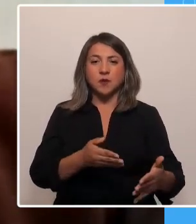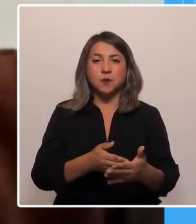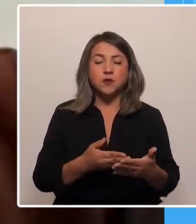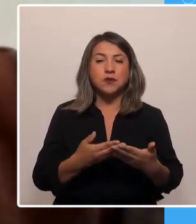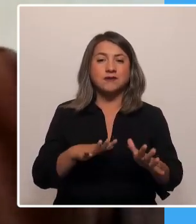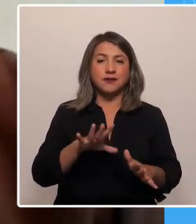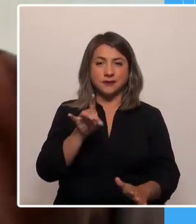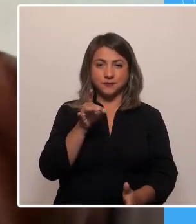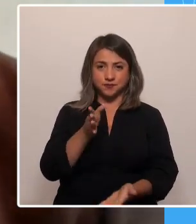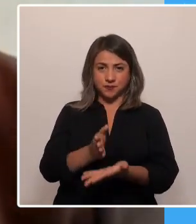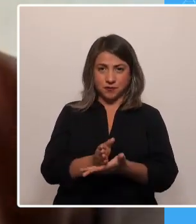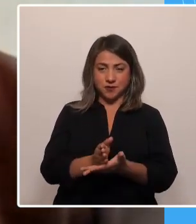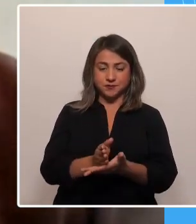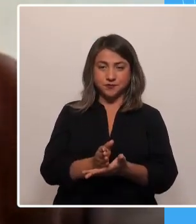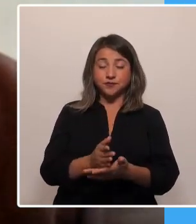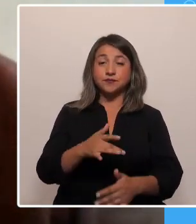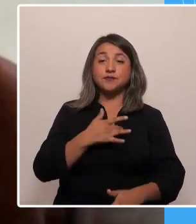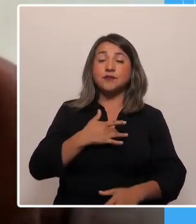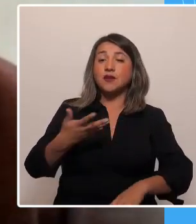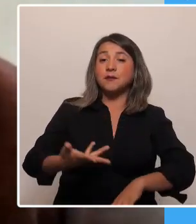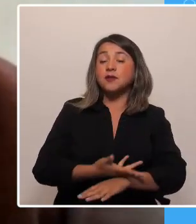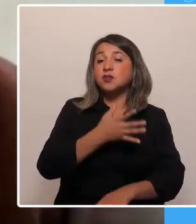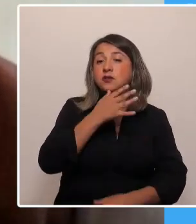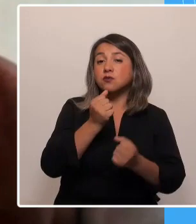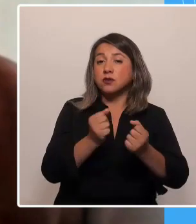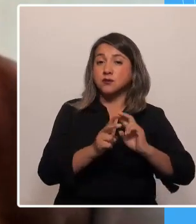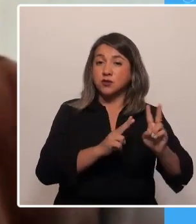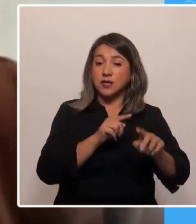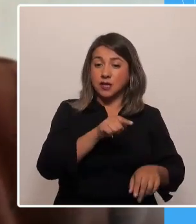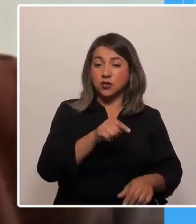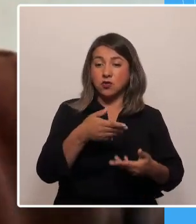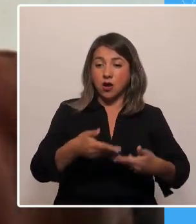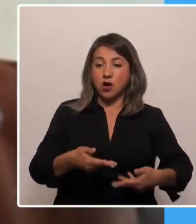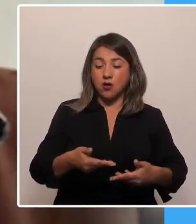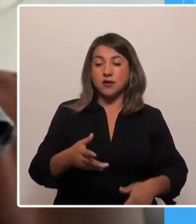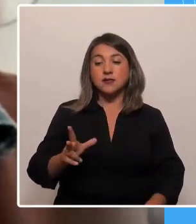elección. Lamento, no sé si podremos solucionar esto ahora,